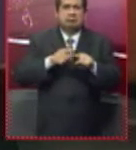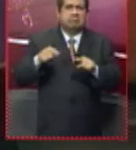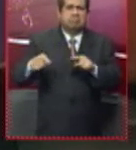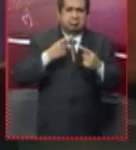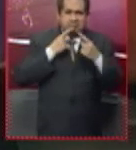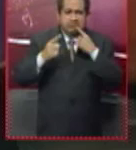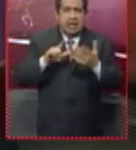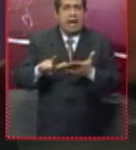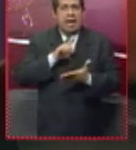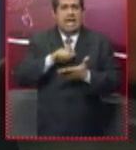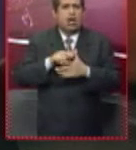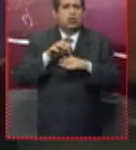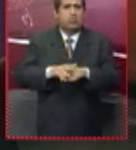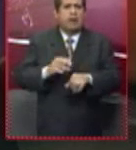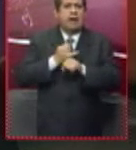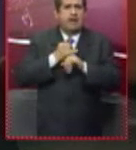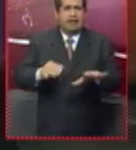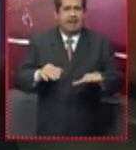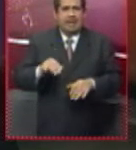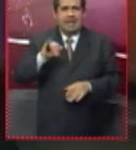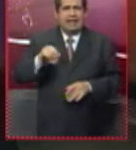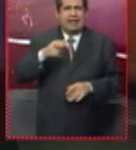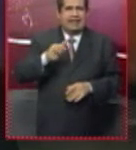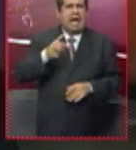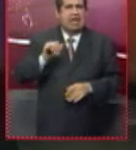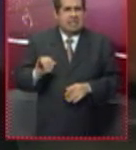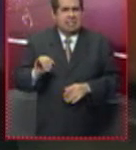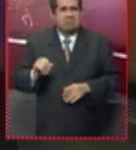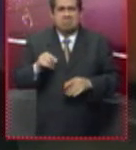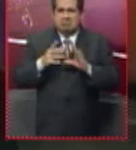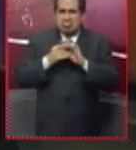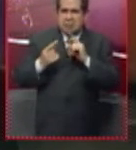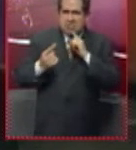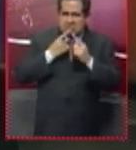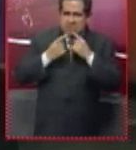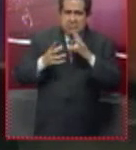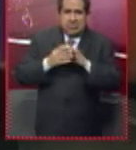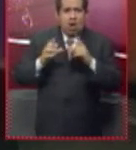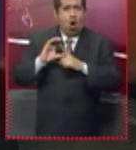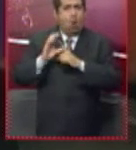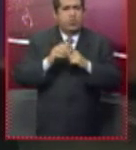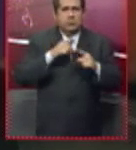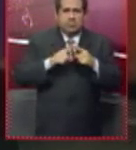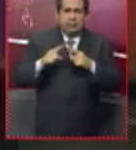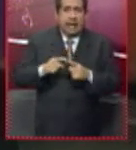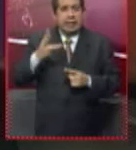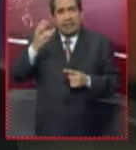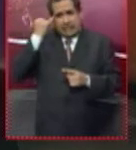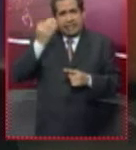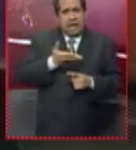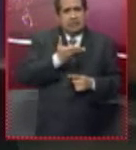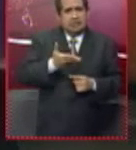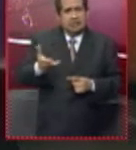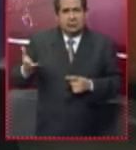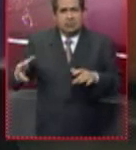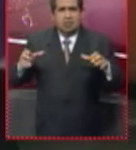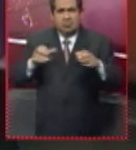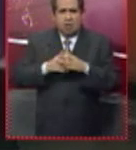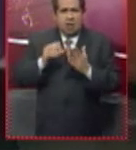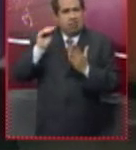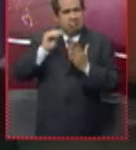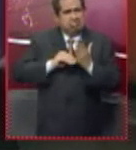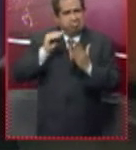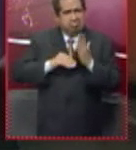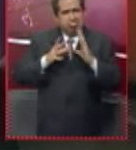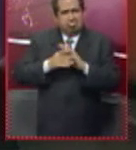proyecto de ley de transparencia y acceso a la información pública. Previo a las audiencias, las Comisiones Unidas analizaron 3 iniciativas sobre el tema y elaboraron un